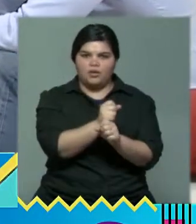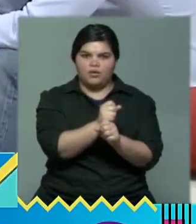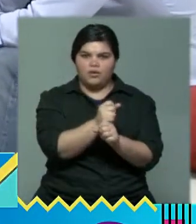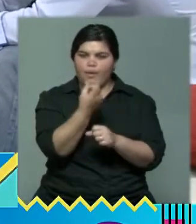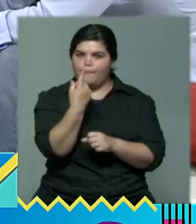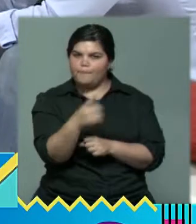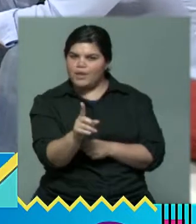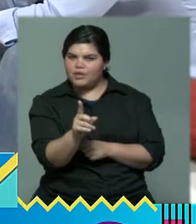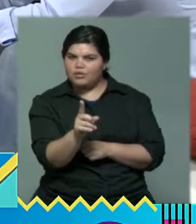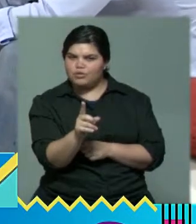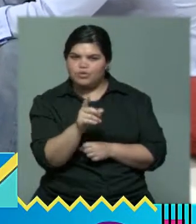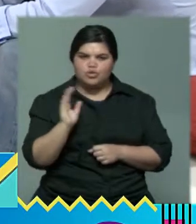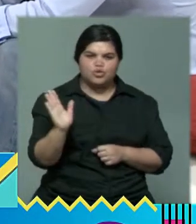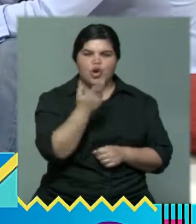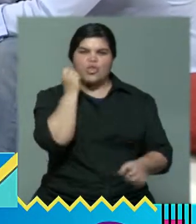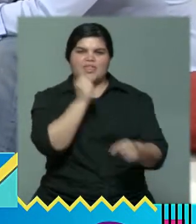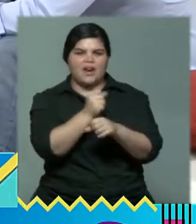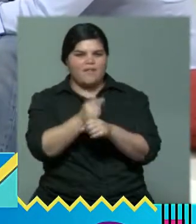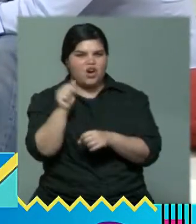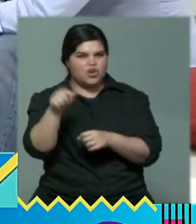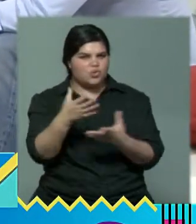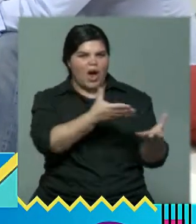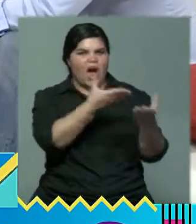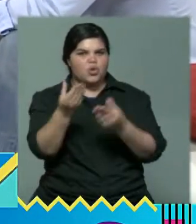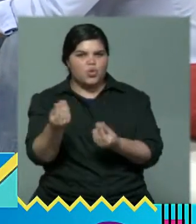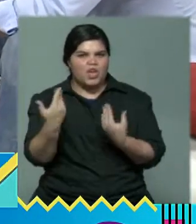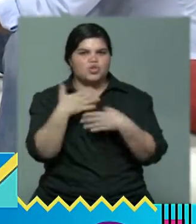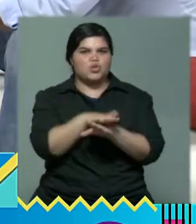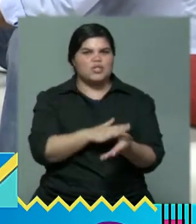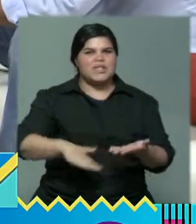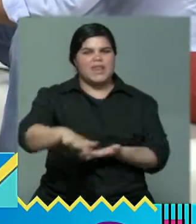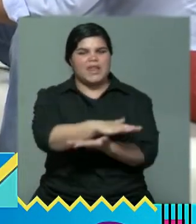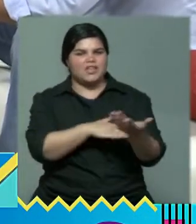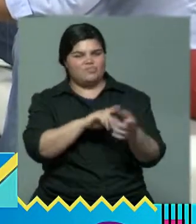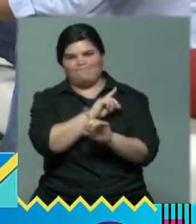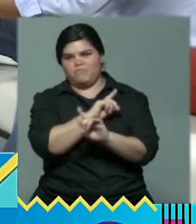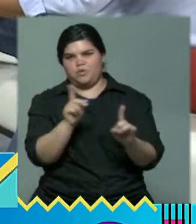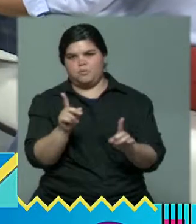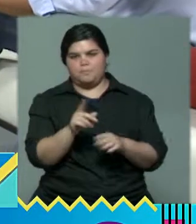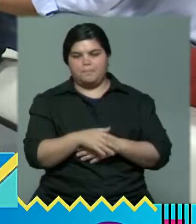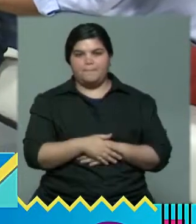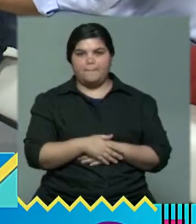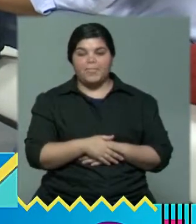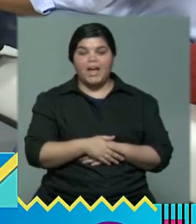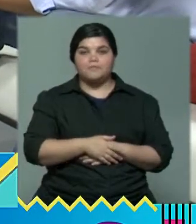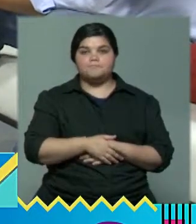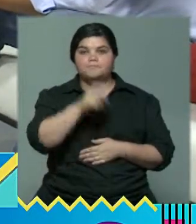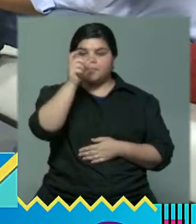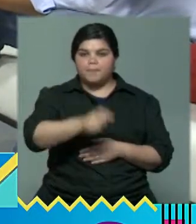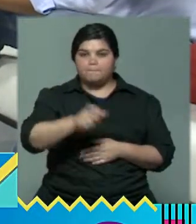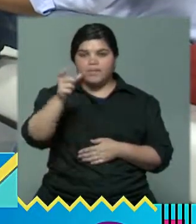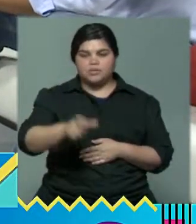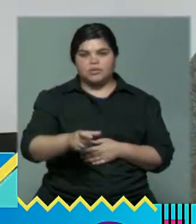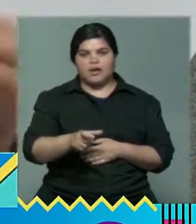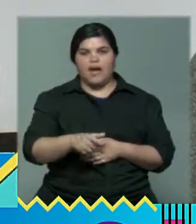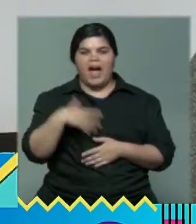a todos el trabajo les es la herramienta para la reinserción. Digamos, el agresor sexual, generalmente, no tiene problemas con su